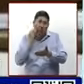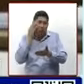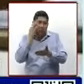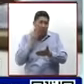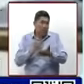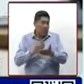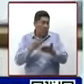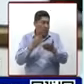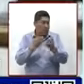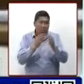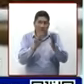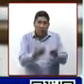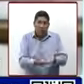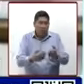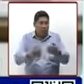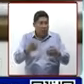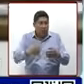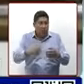abogados, escuela de jueces, etc.